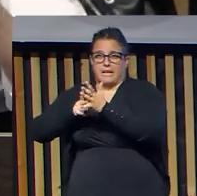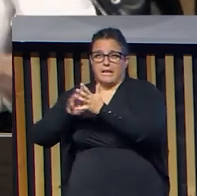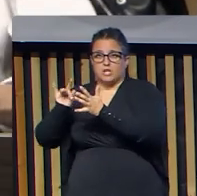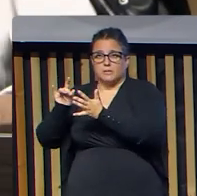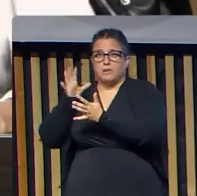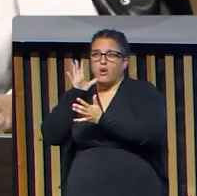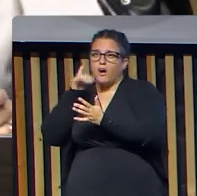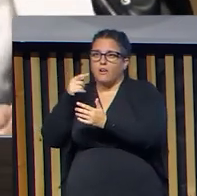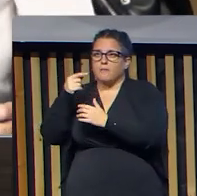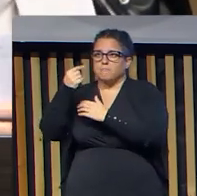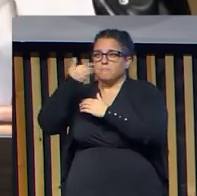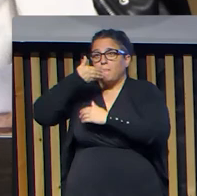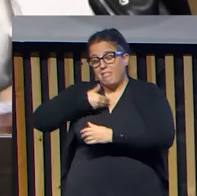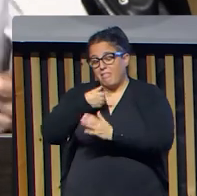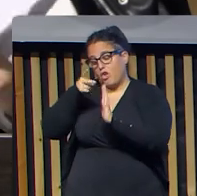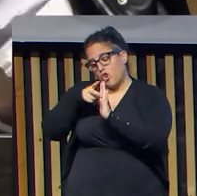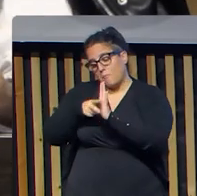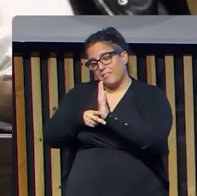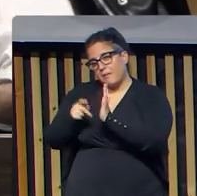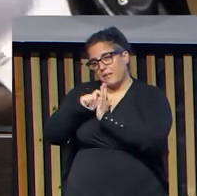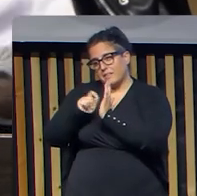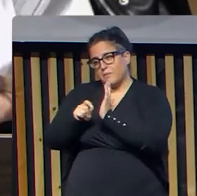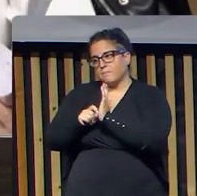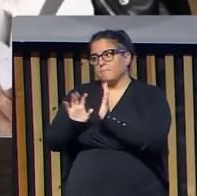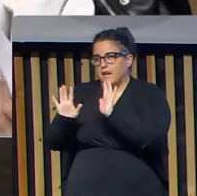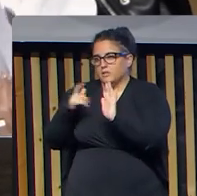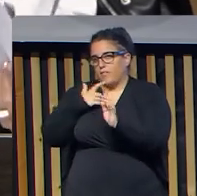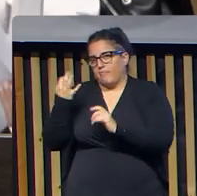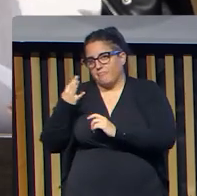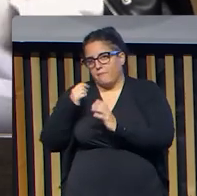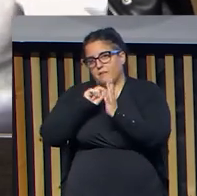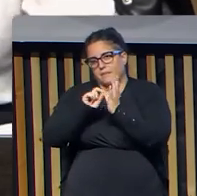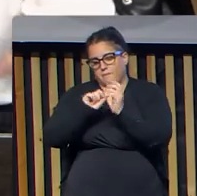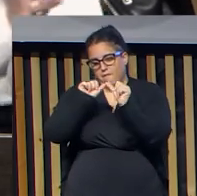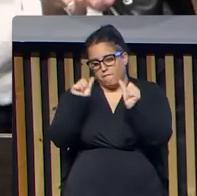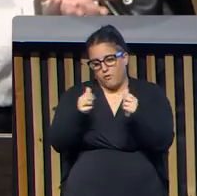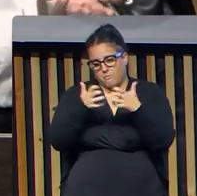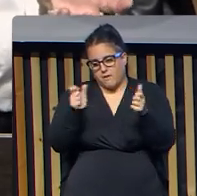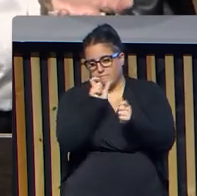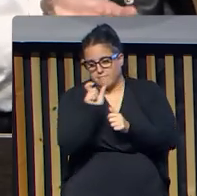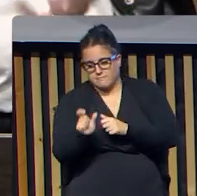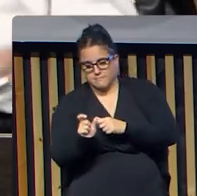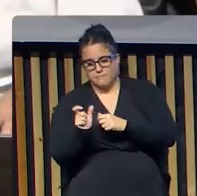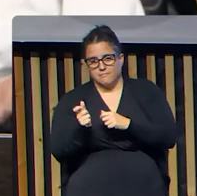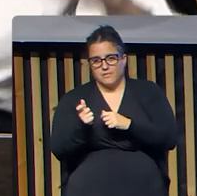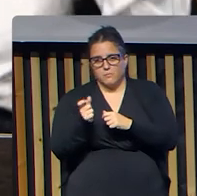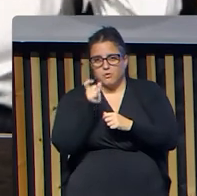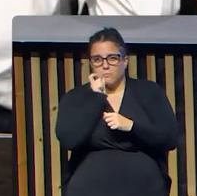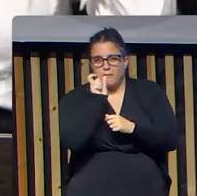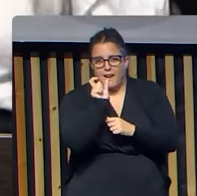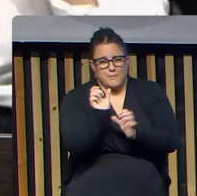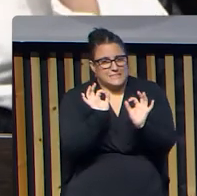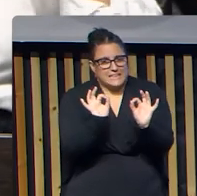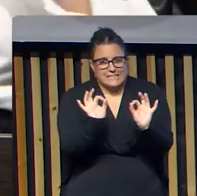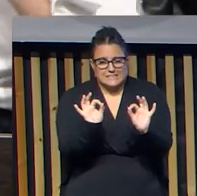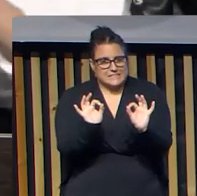así firmó doy fe pero tío que te has fumado para para hacer esta normativa lo mismo no y